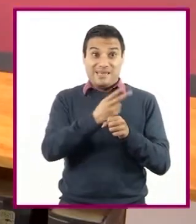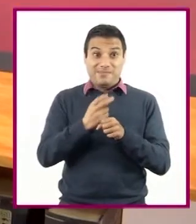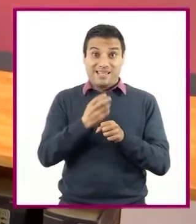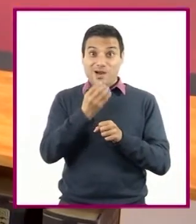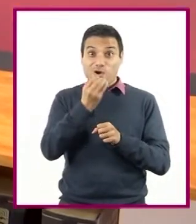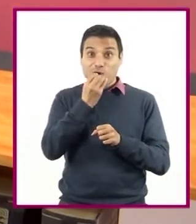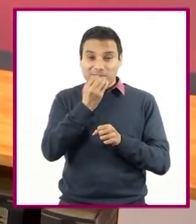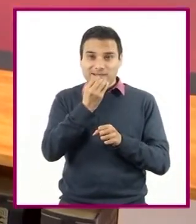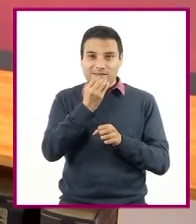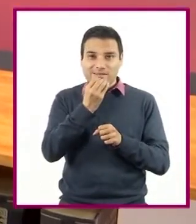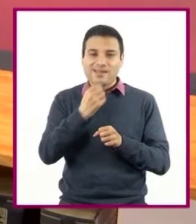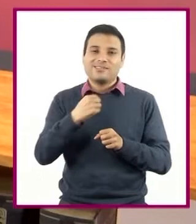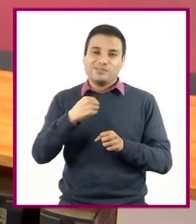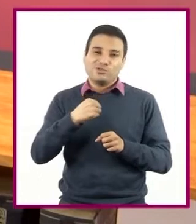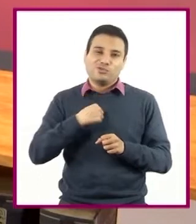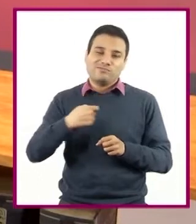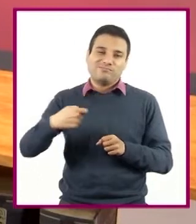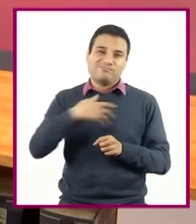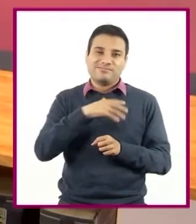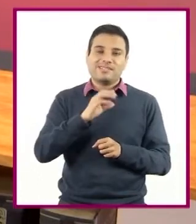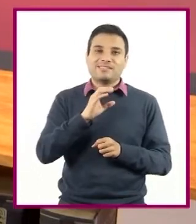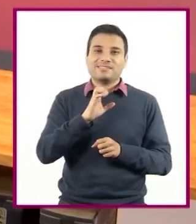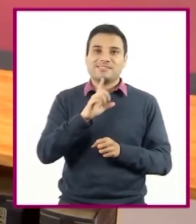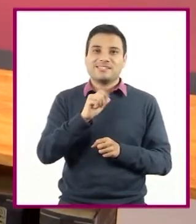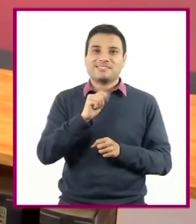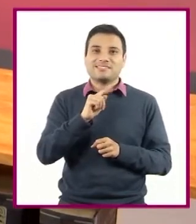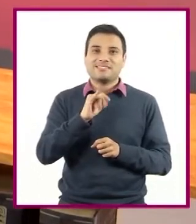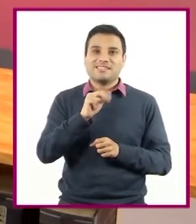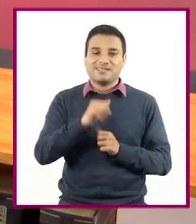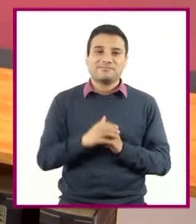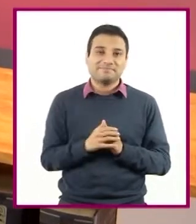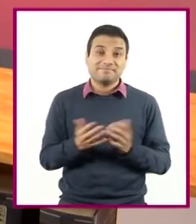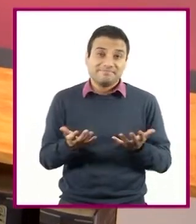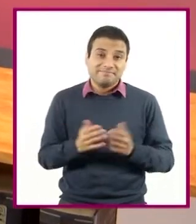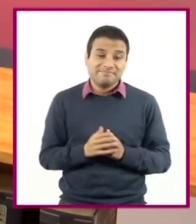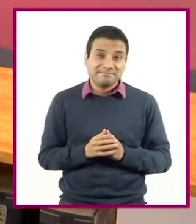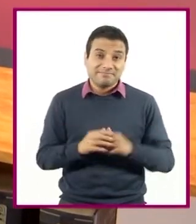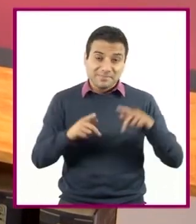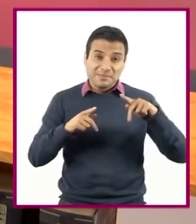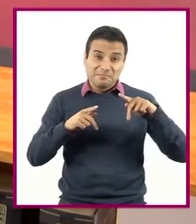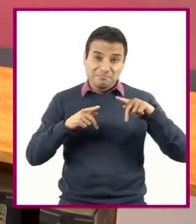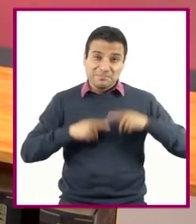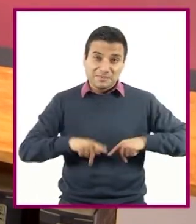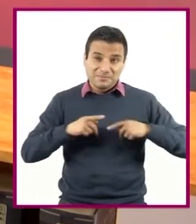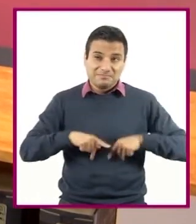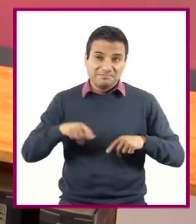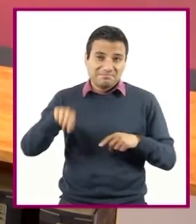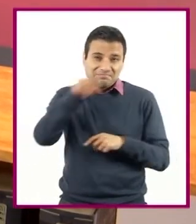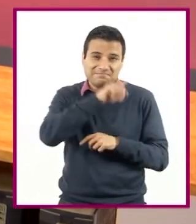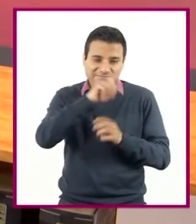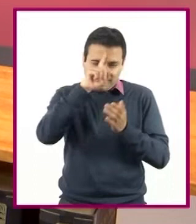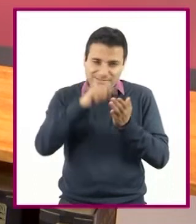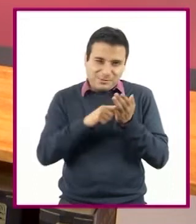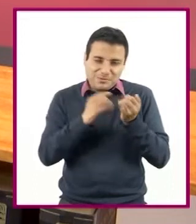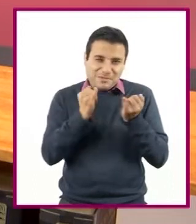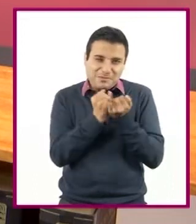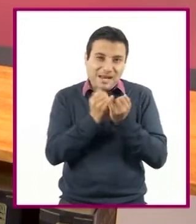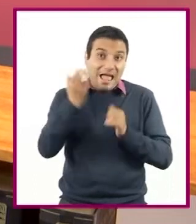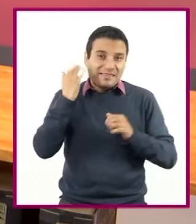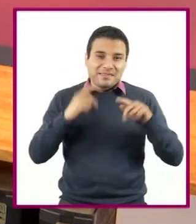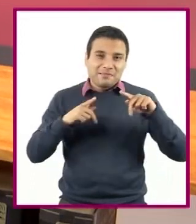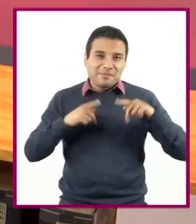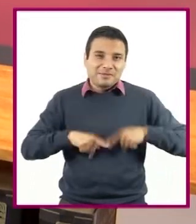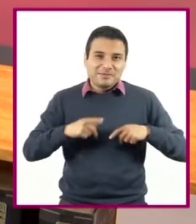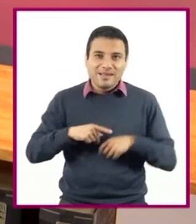pareja. En ese sentido, muchos de nosotros hemos sido celestinos y creo que